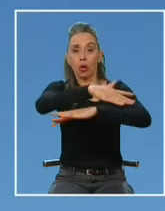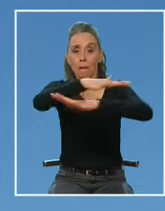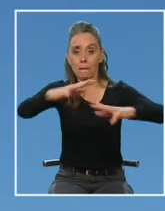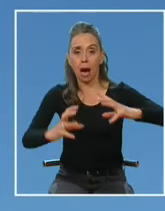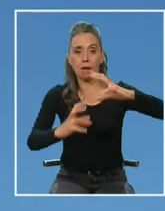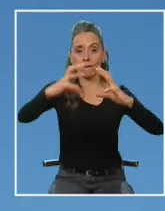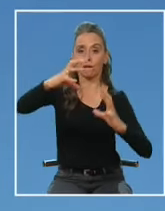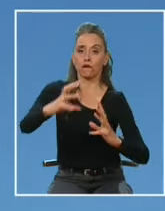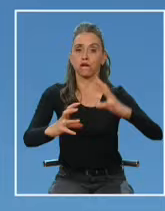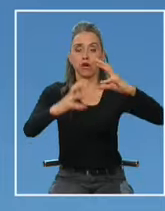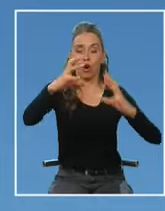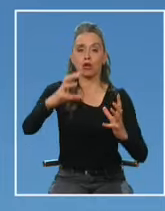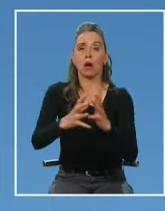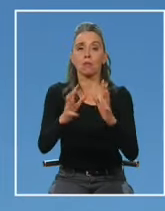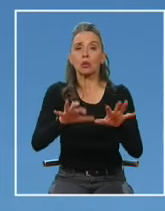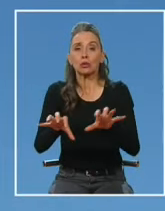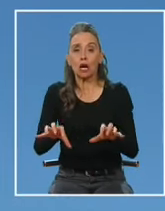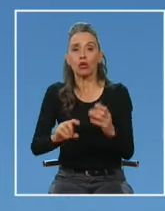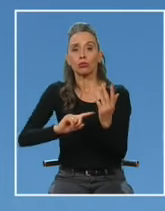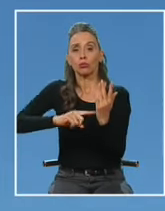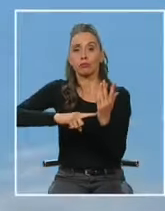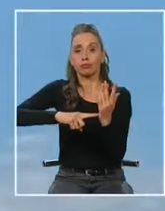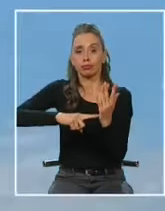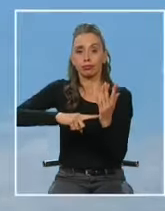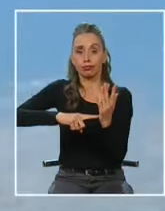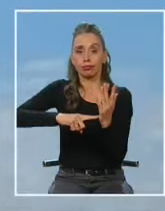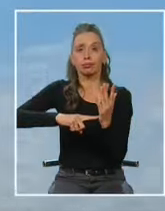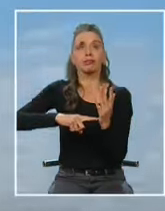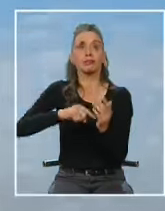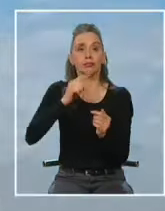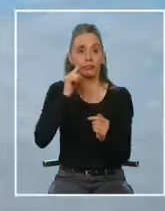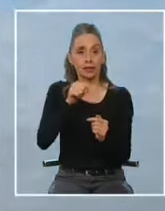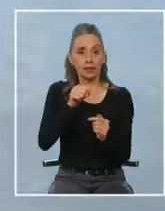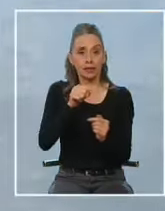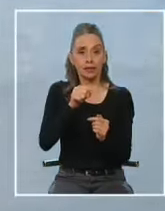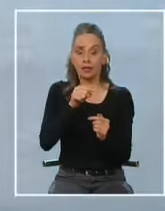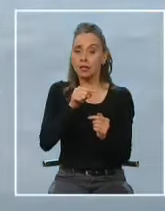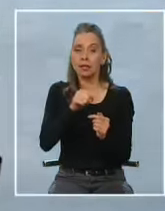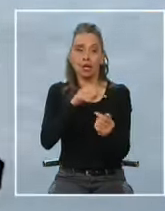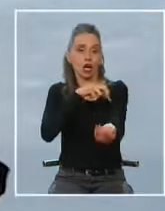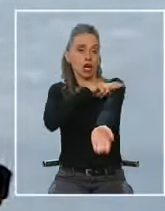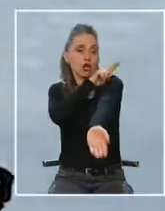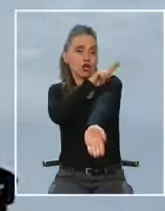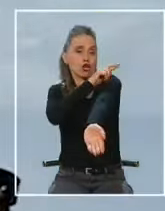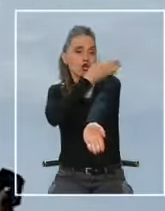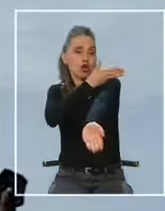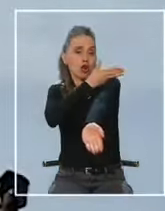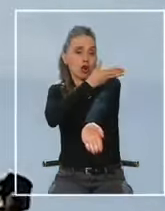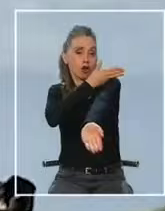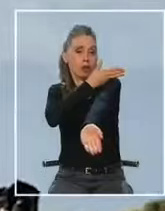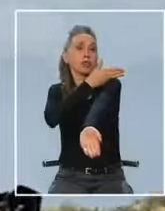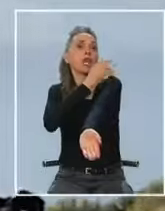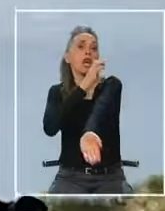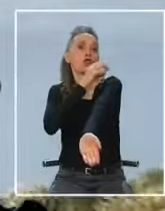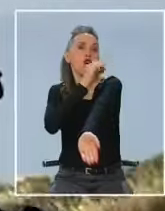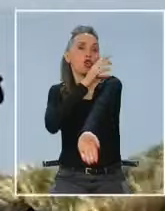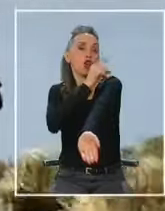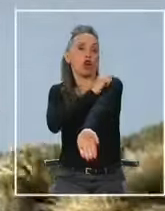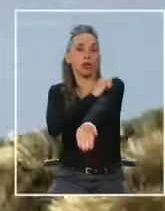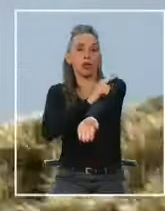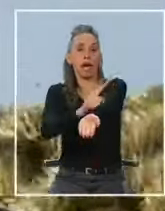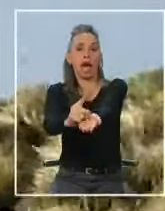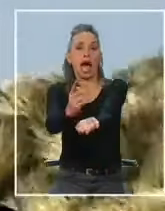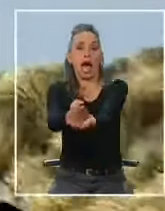flotantes y muchísimos equipos electrónicos instalados desde el límite norte, enfilación Concordia, hasta el